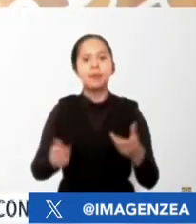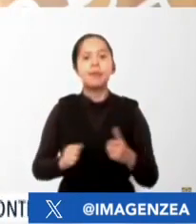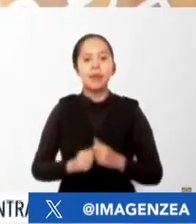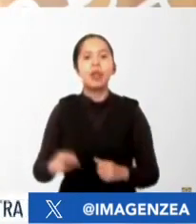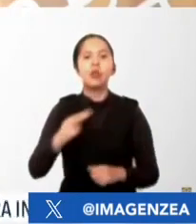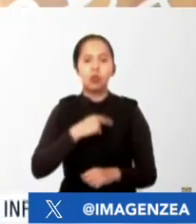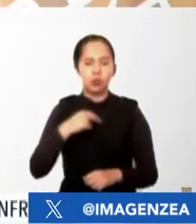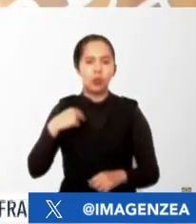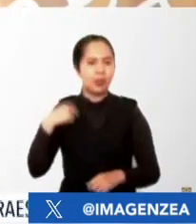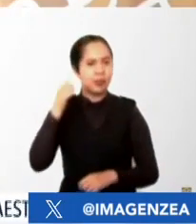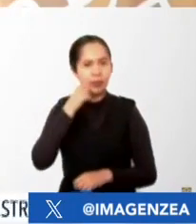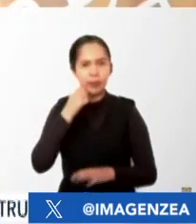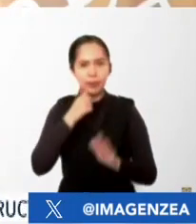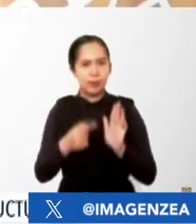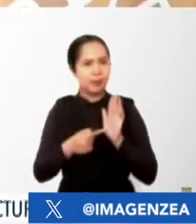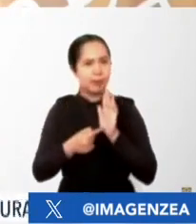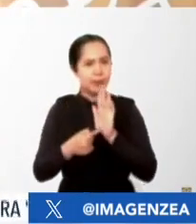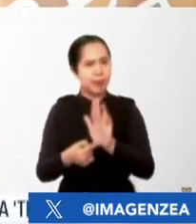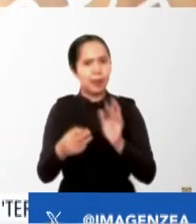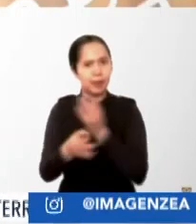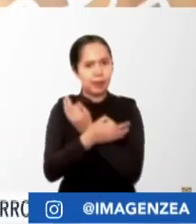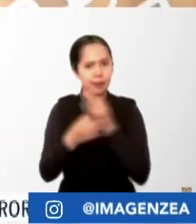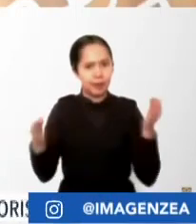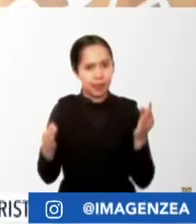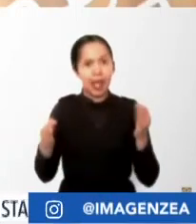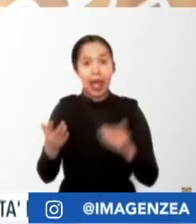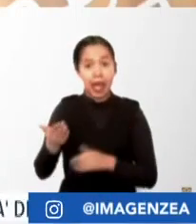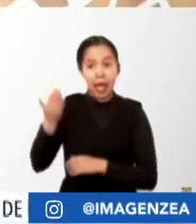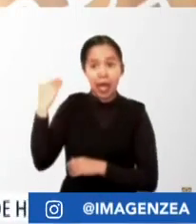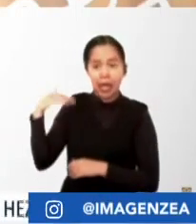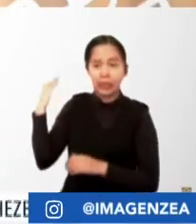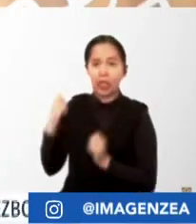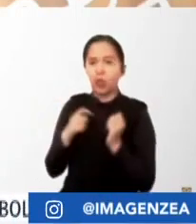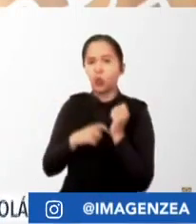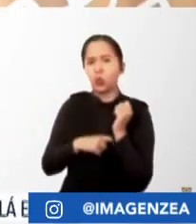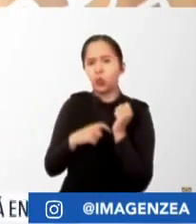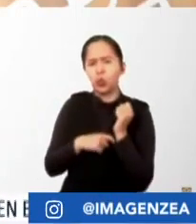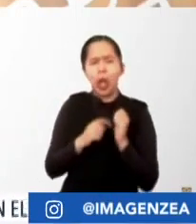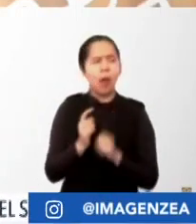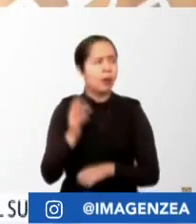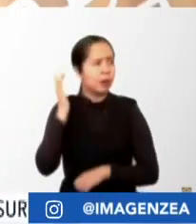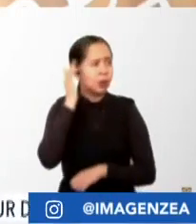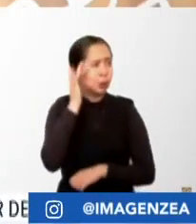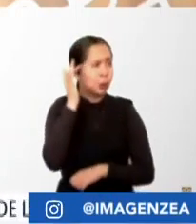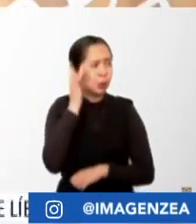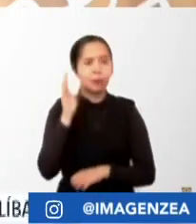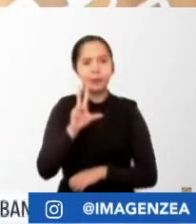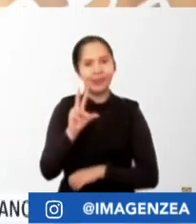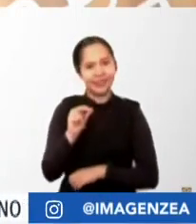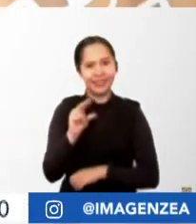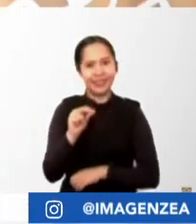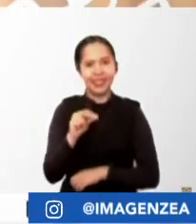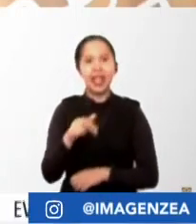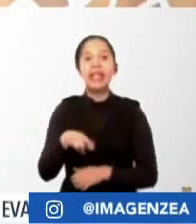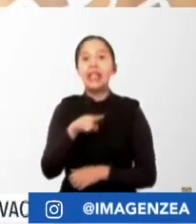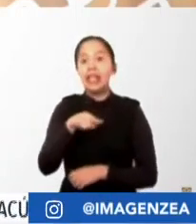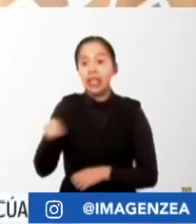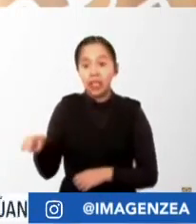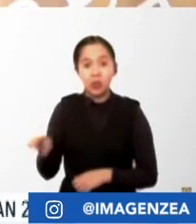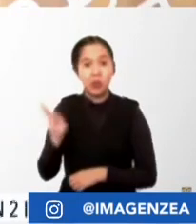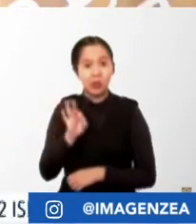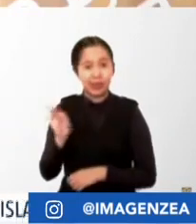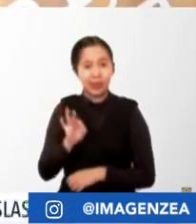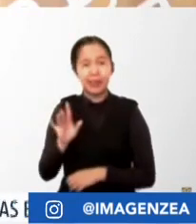ser transparentes e informar al respecto. No lo haremos como antes, de que se escondían o se trataban de disimular estas cosas. Si hay una mala conducta,